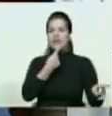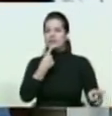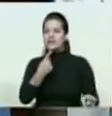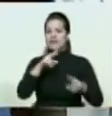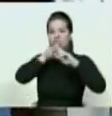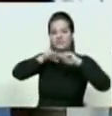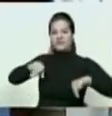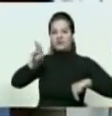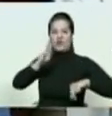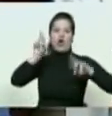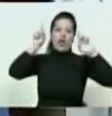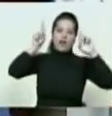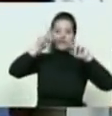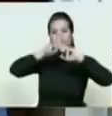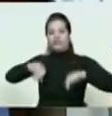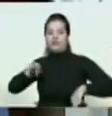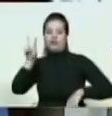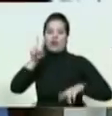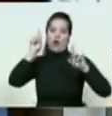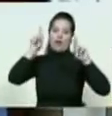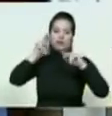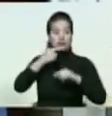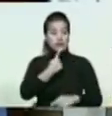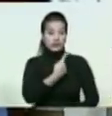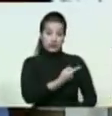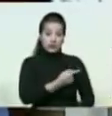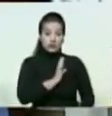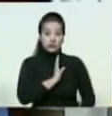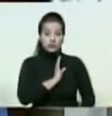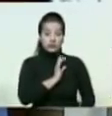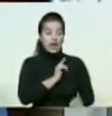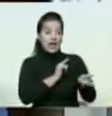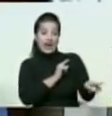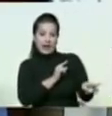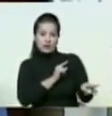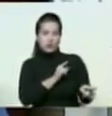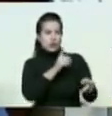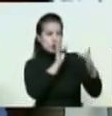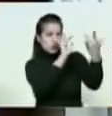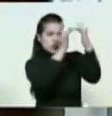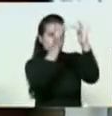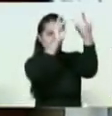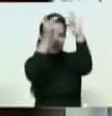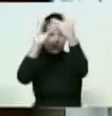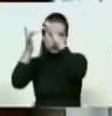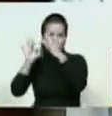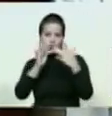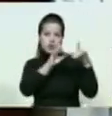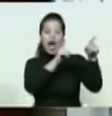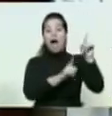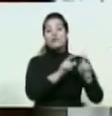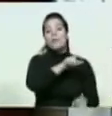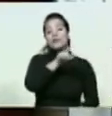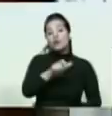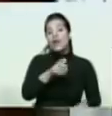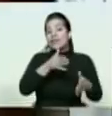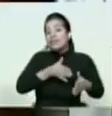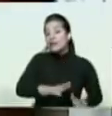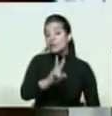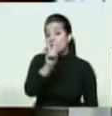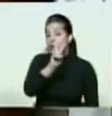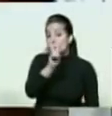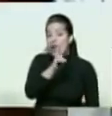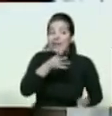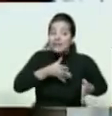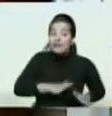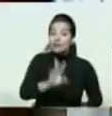Venezuela, que han tenido algunos éxitos, en el sentido de que algunos personajes nacidos aquí en esta tierra y que